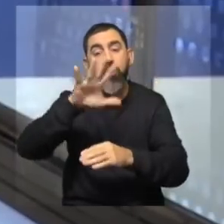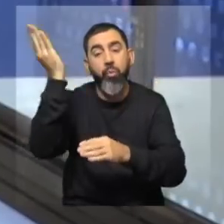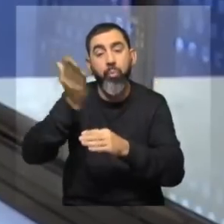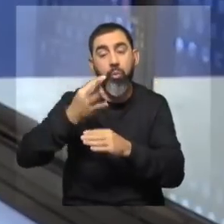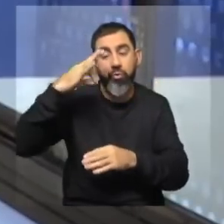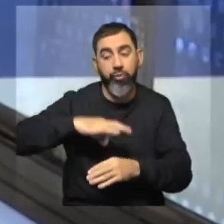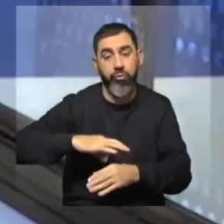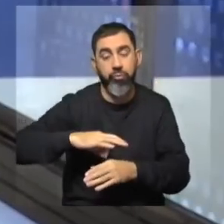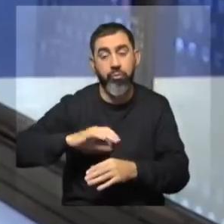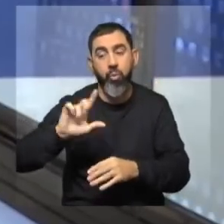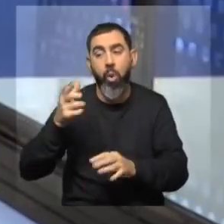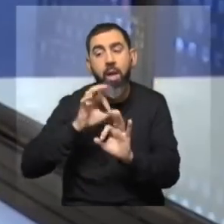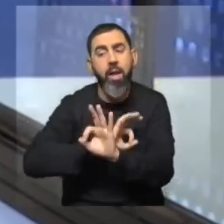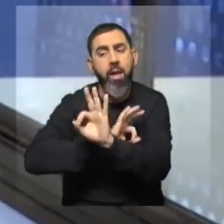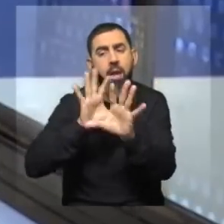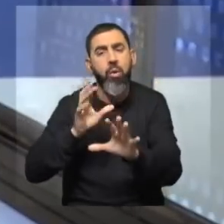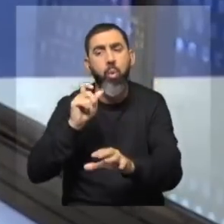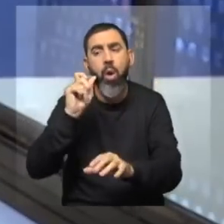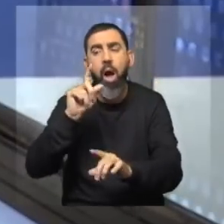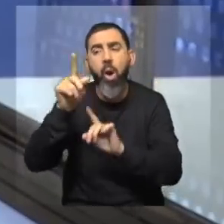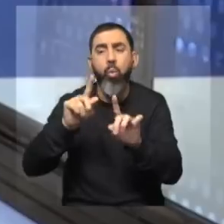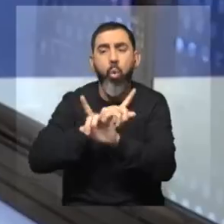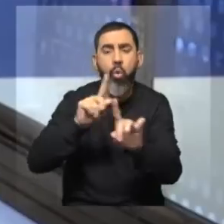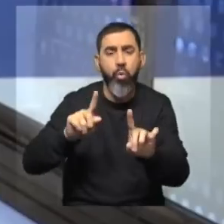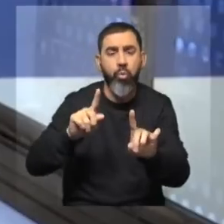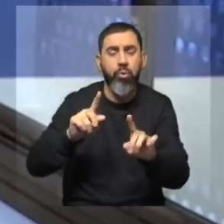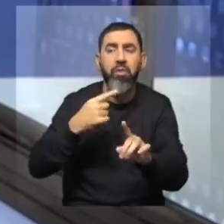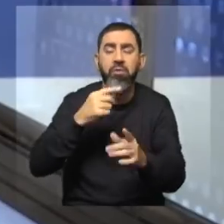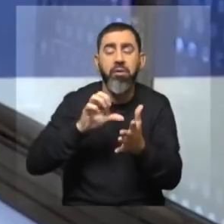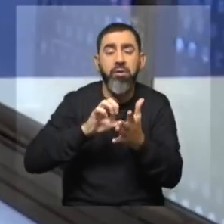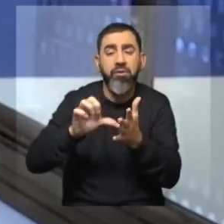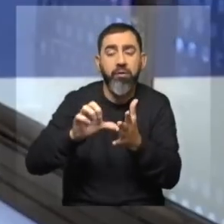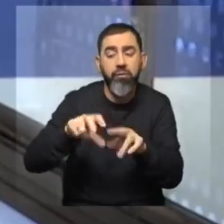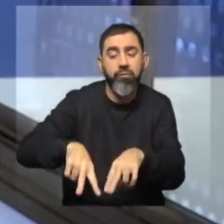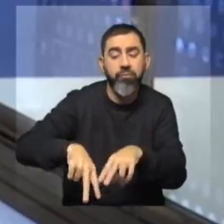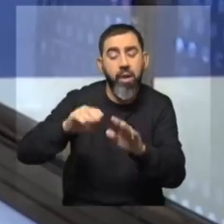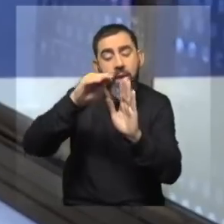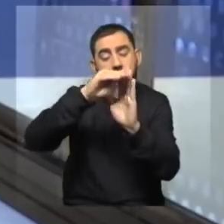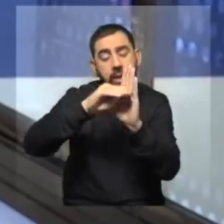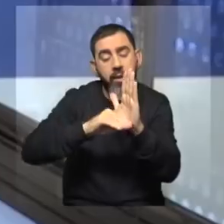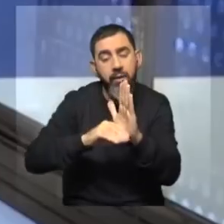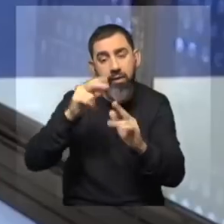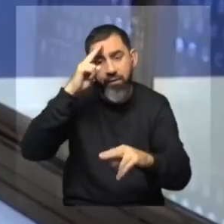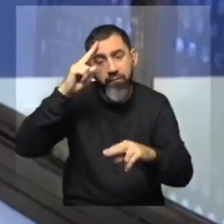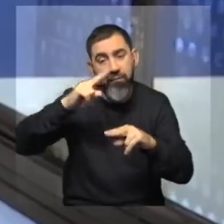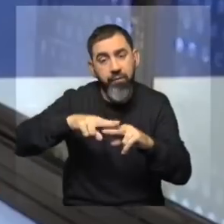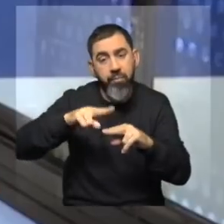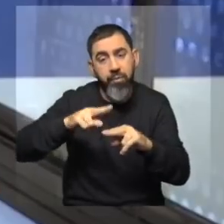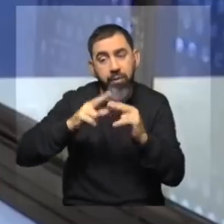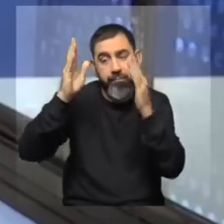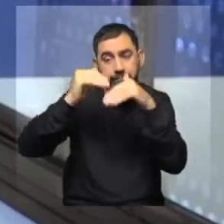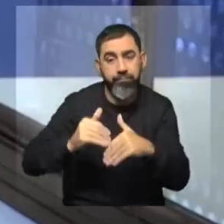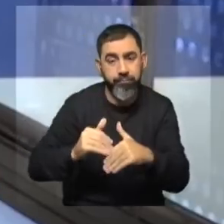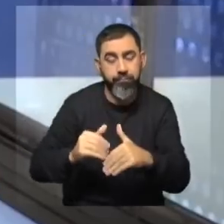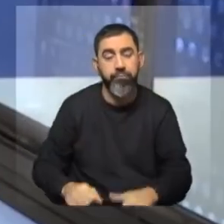salario no queda claro Cuáles son las excepciones se plantea servicio civil tiene que hacer un listado de enfermedades invalidantes